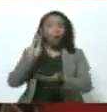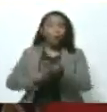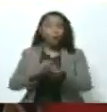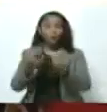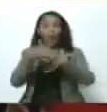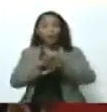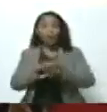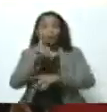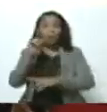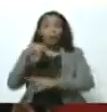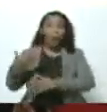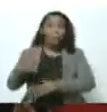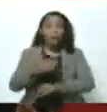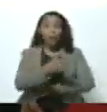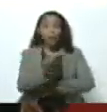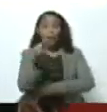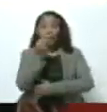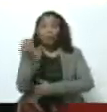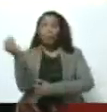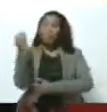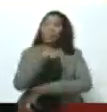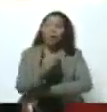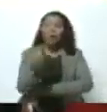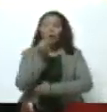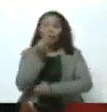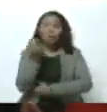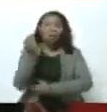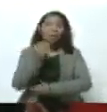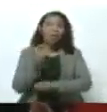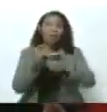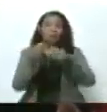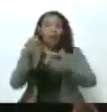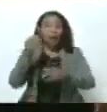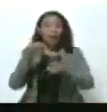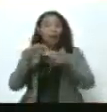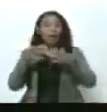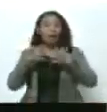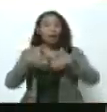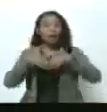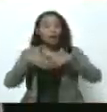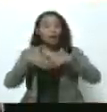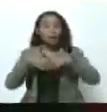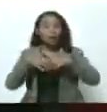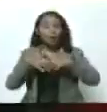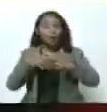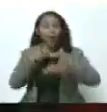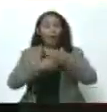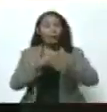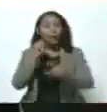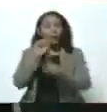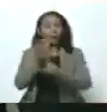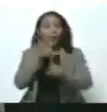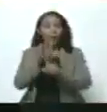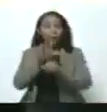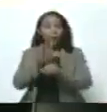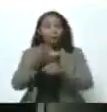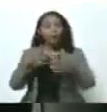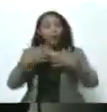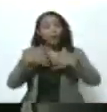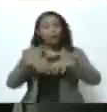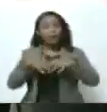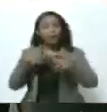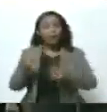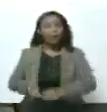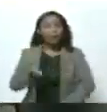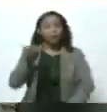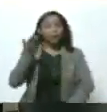el pescado, que es la proteína que más nutrientes da incluso al cerebro, para la regeneración de las células cerebrales, es